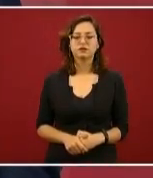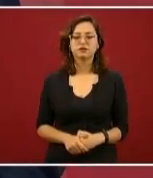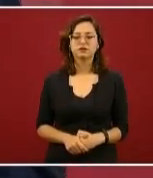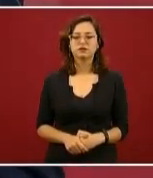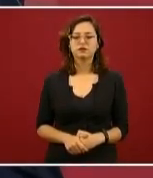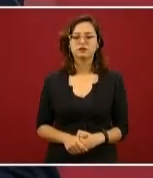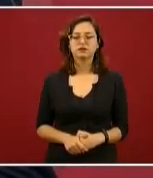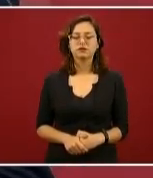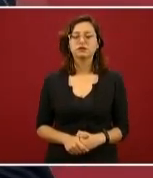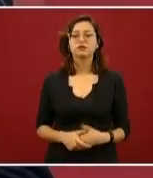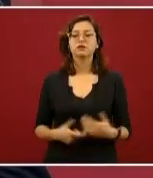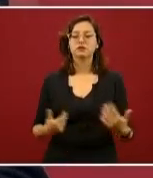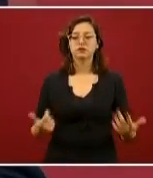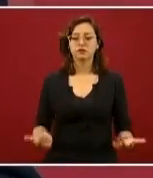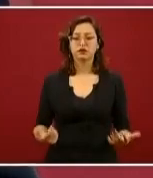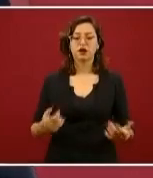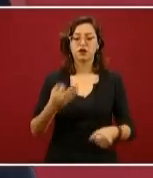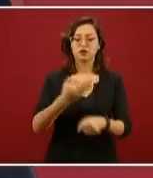a hacer un recuento